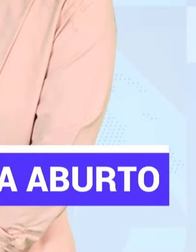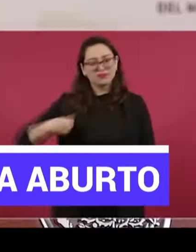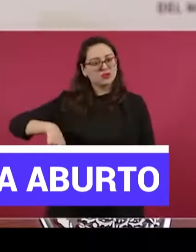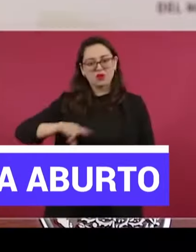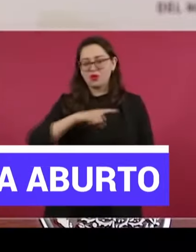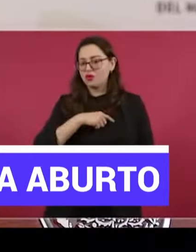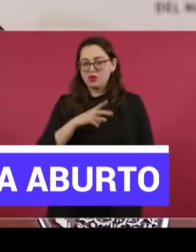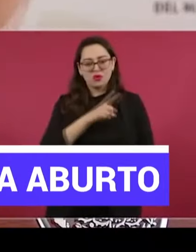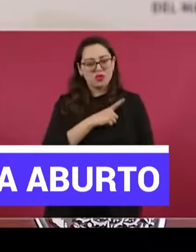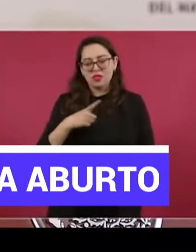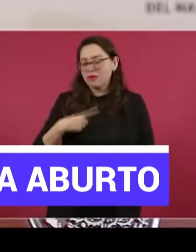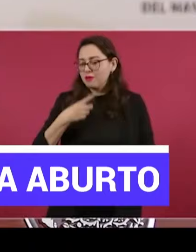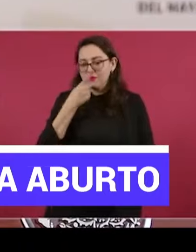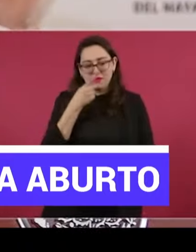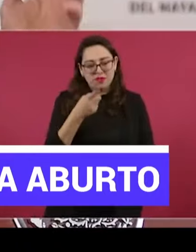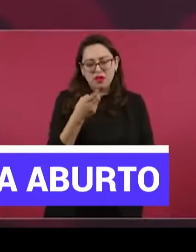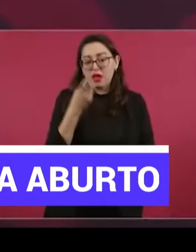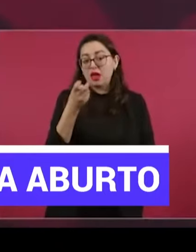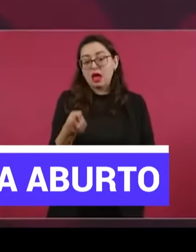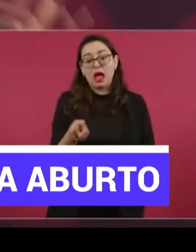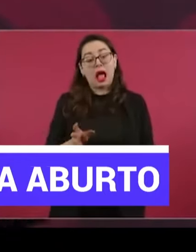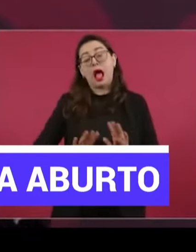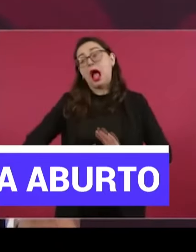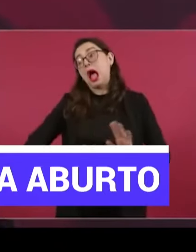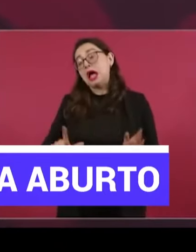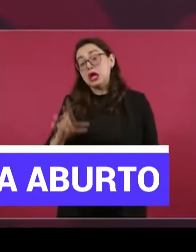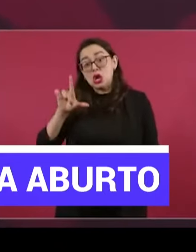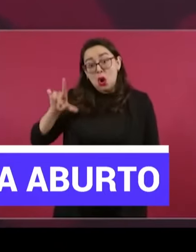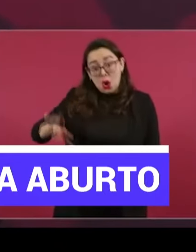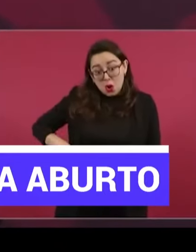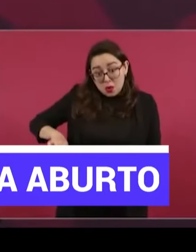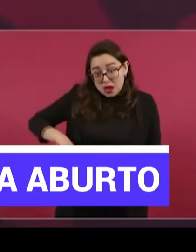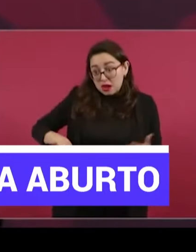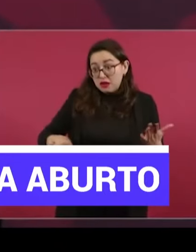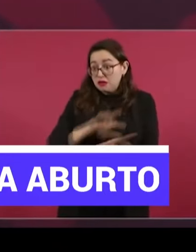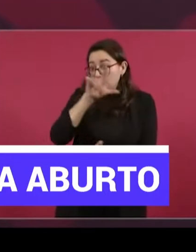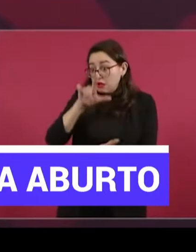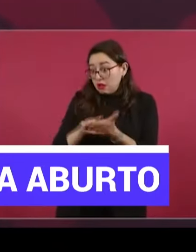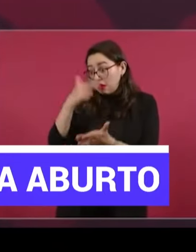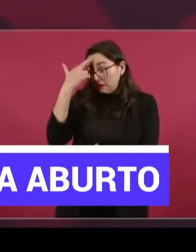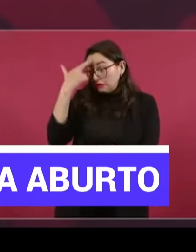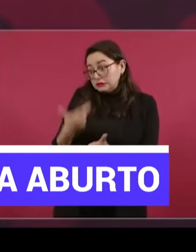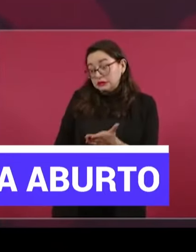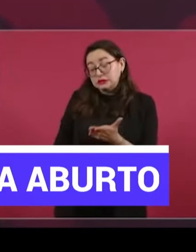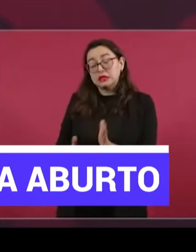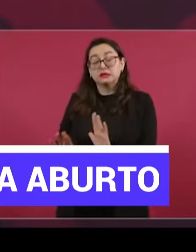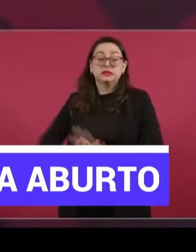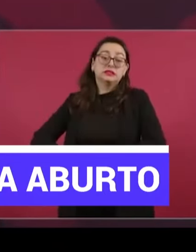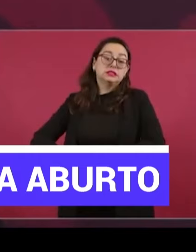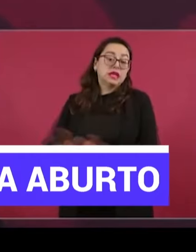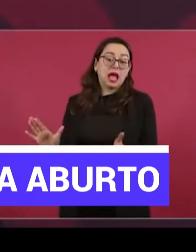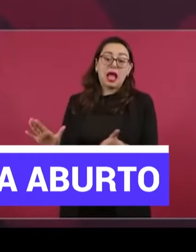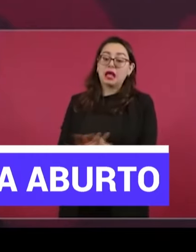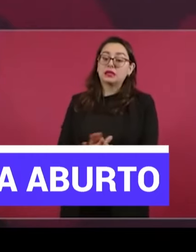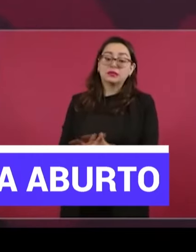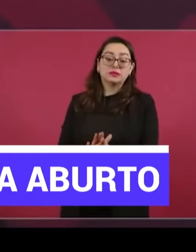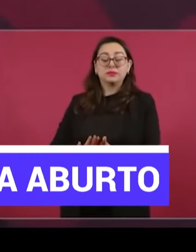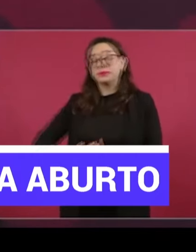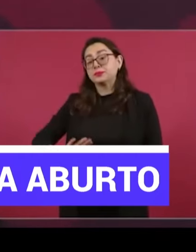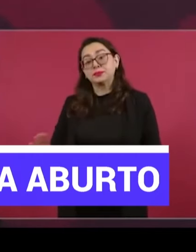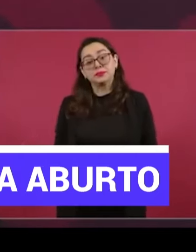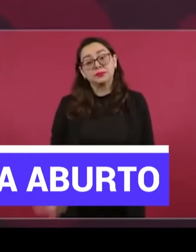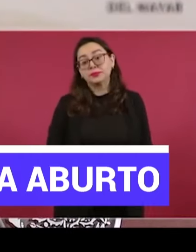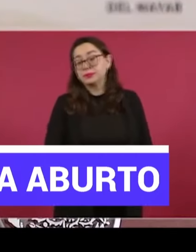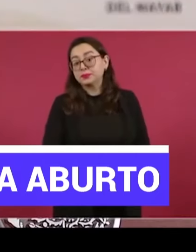Obrador respondió a la solicitud de Luis Donaldo Colosio Riojas, quien pidió el indulto del asesino de su padre, Luis Donaldo Colosio Murrieta,